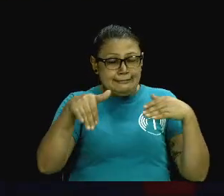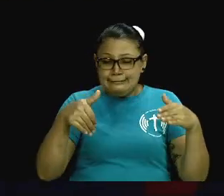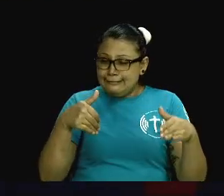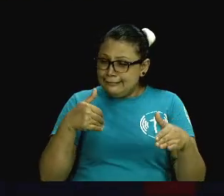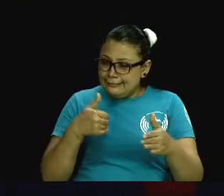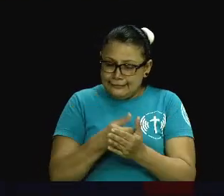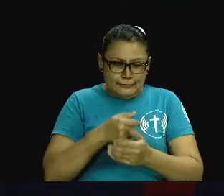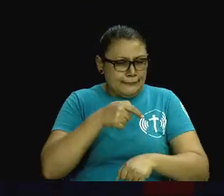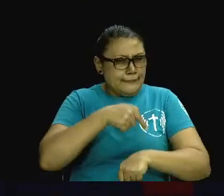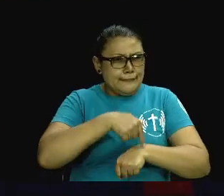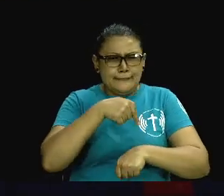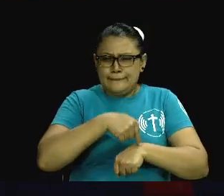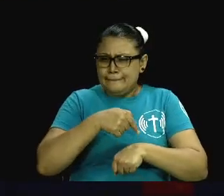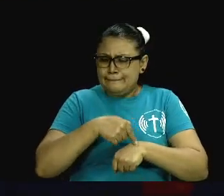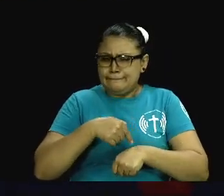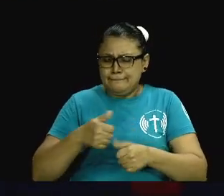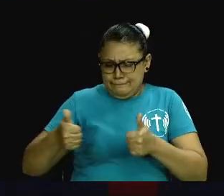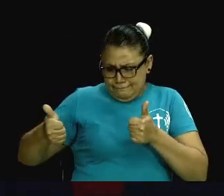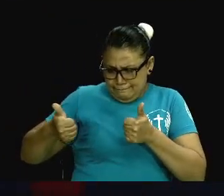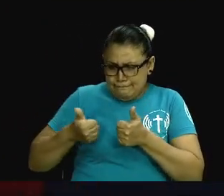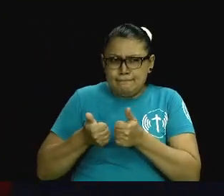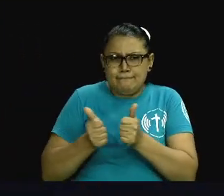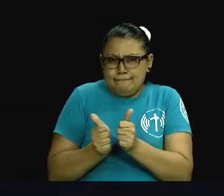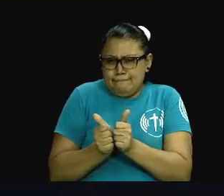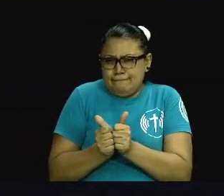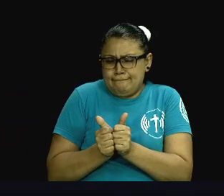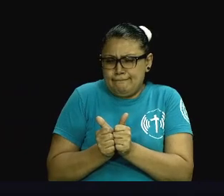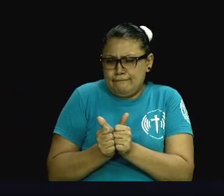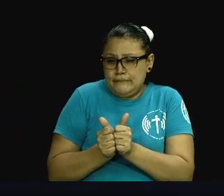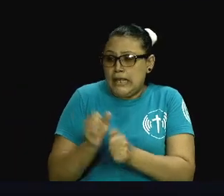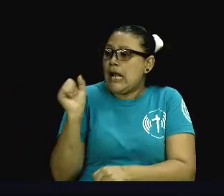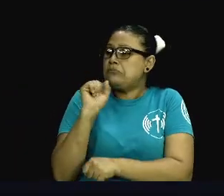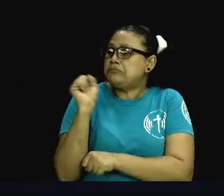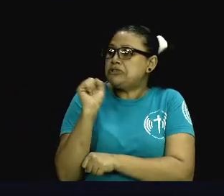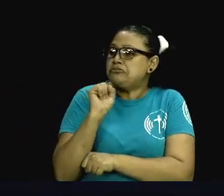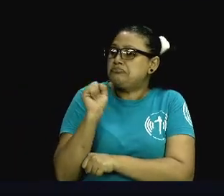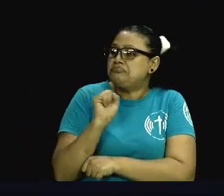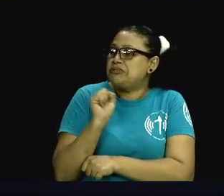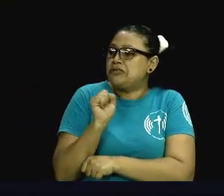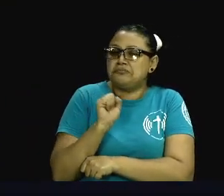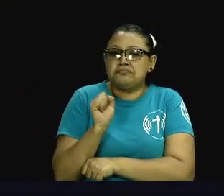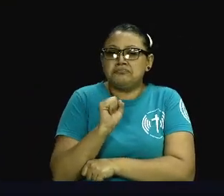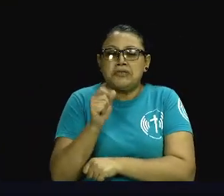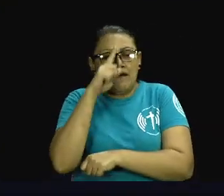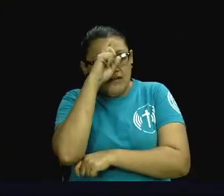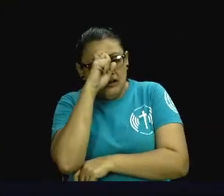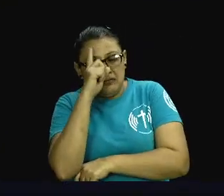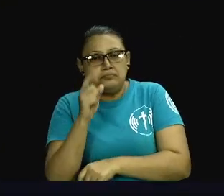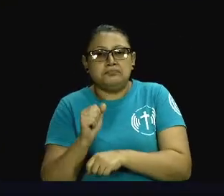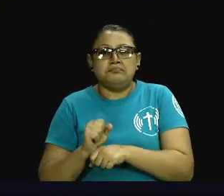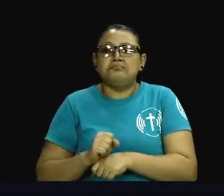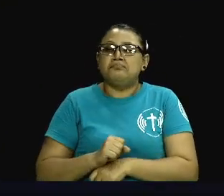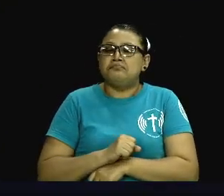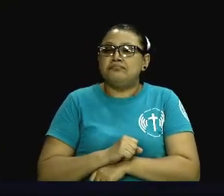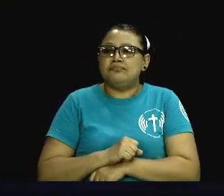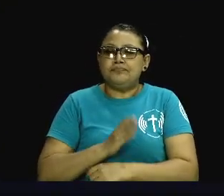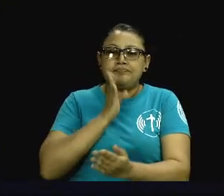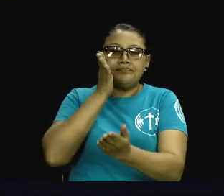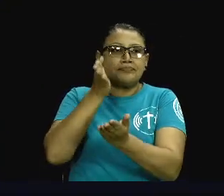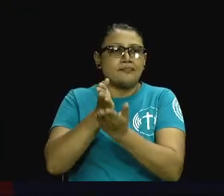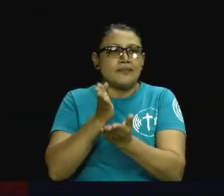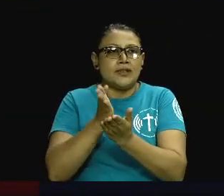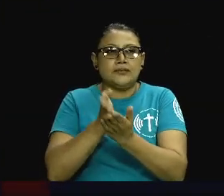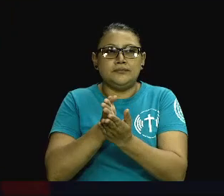que estuvimos haciendo la compañía mi madre ahí en eeuu teníamos carro teníamos trabajo cuando llegamos allá